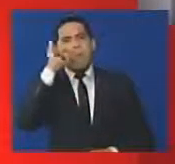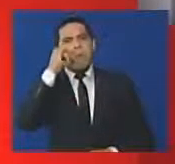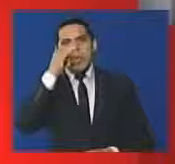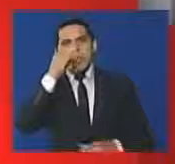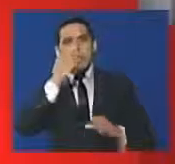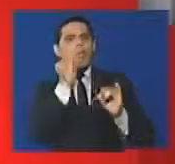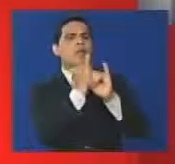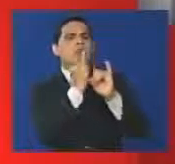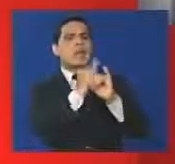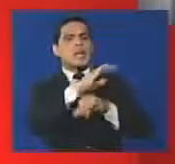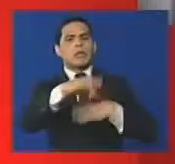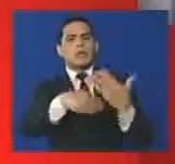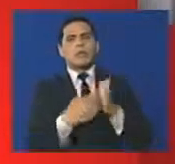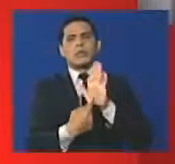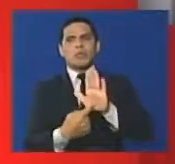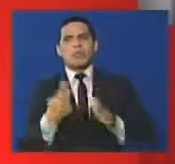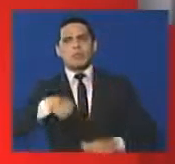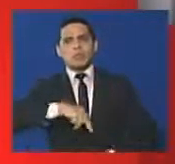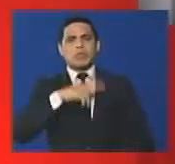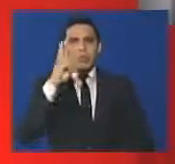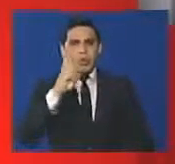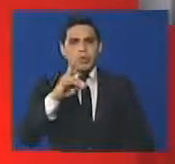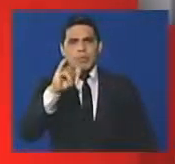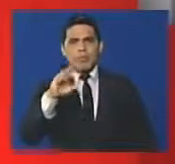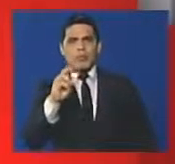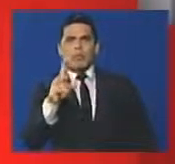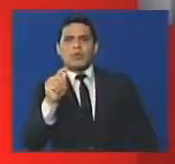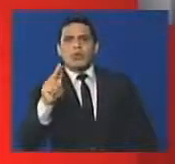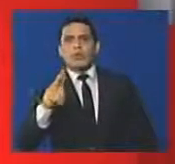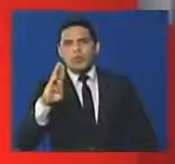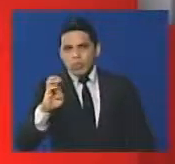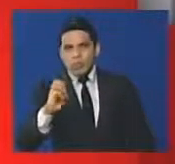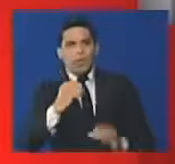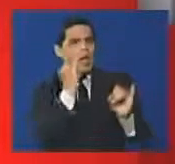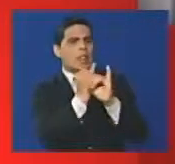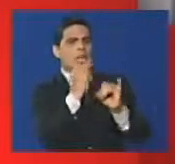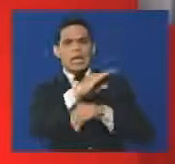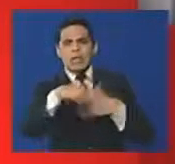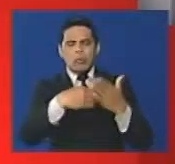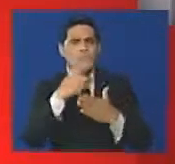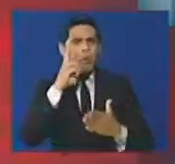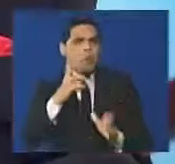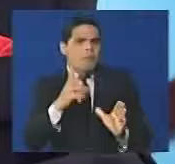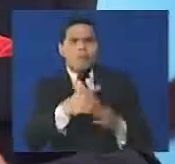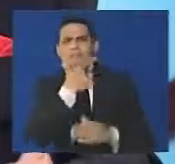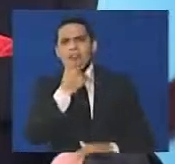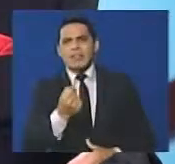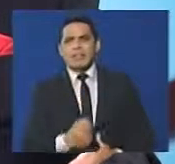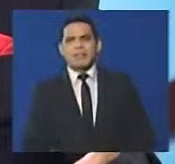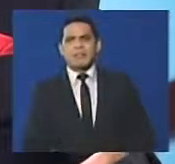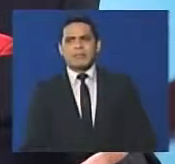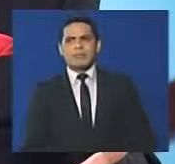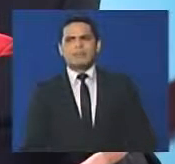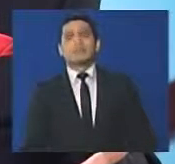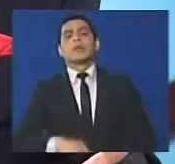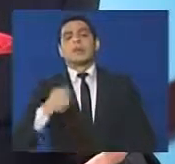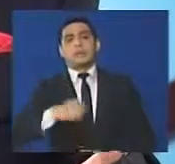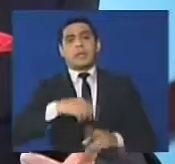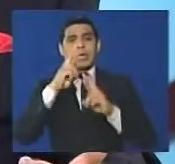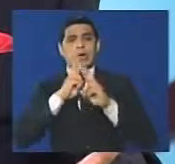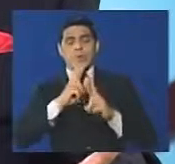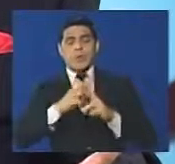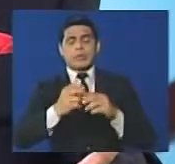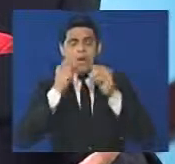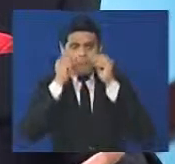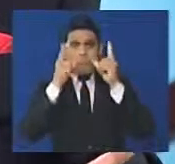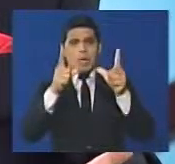video? Porque todos esos videos nosotros los vemos en YouTube, lo vemos en las redes sociales. Es algo impresionante que hoy en día ya uno no